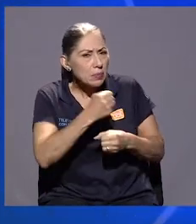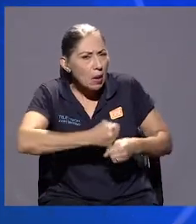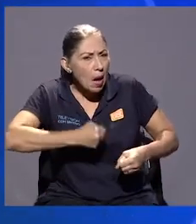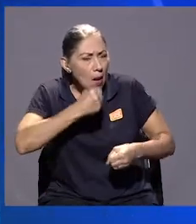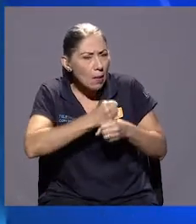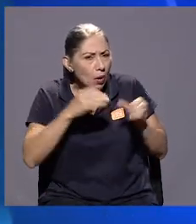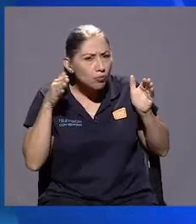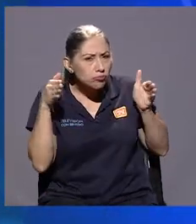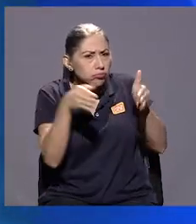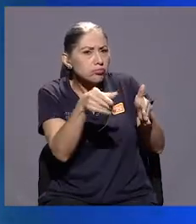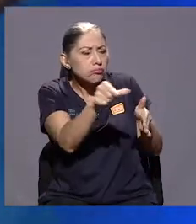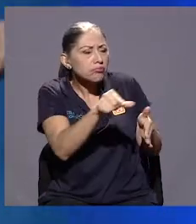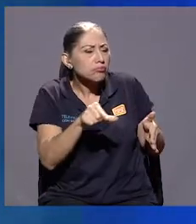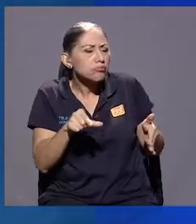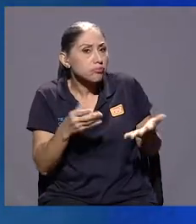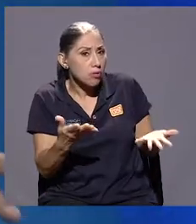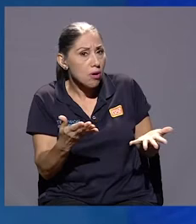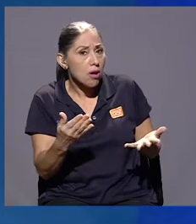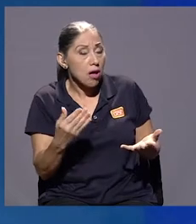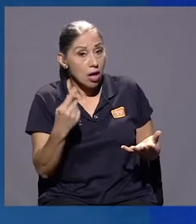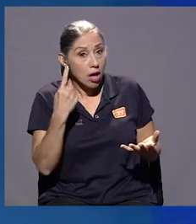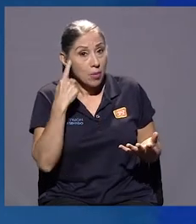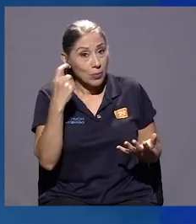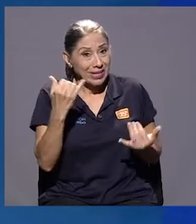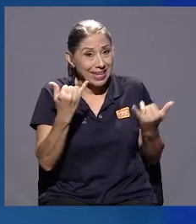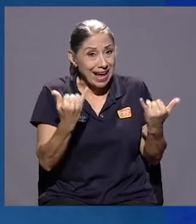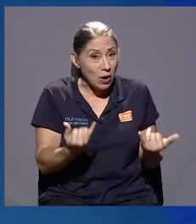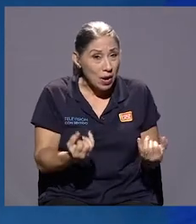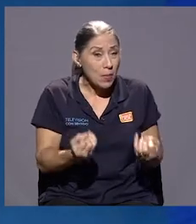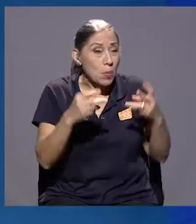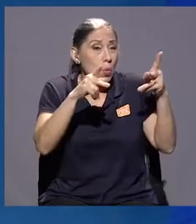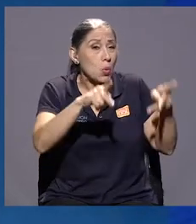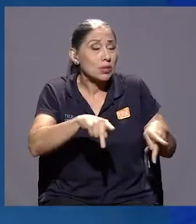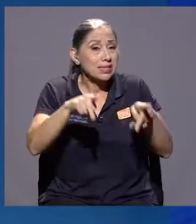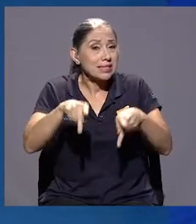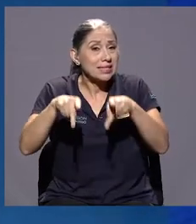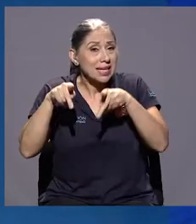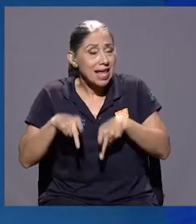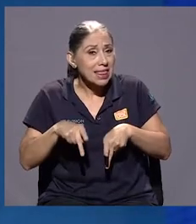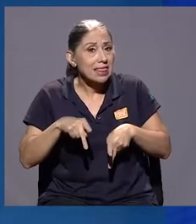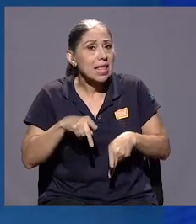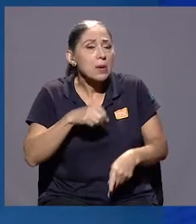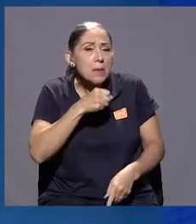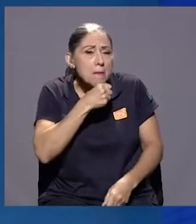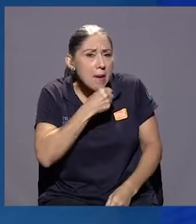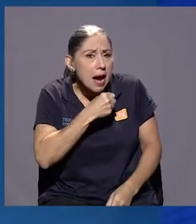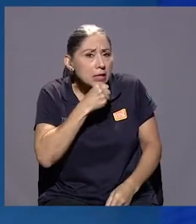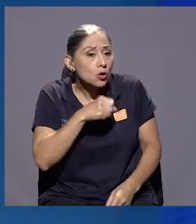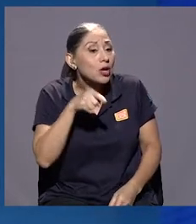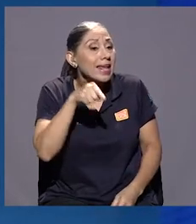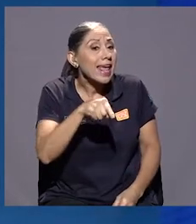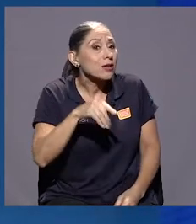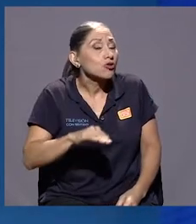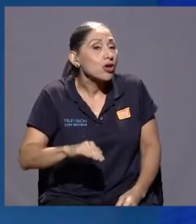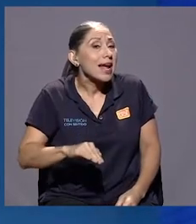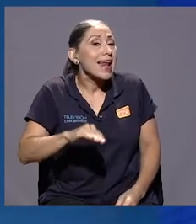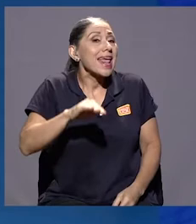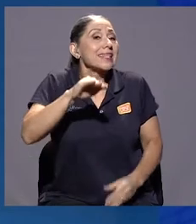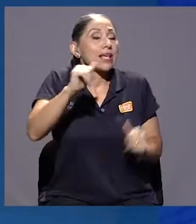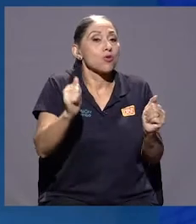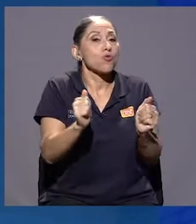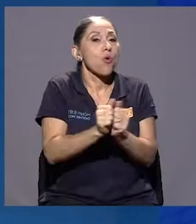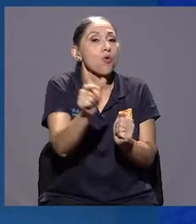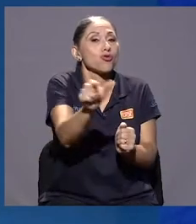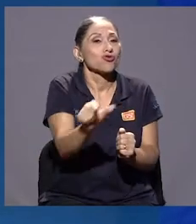mayor que creció con los ríos es decir que el río era parte de su vida que iba al